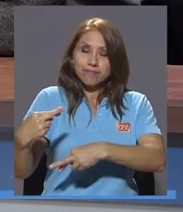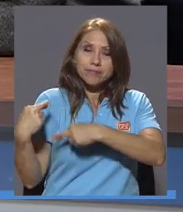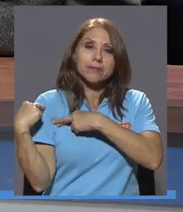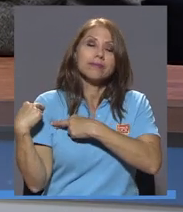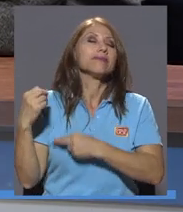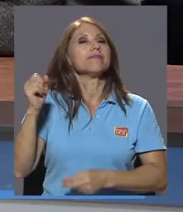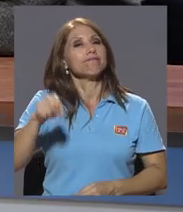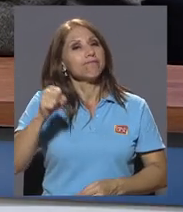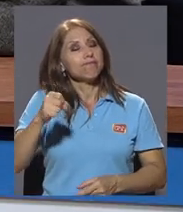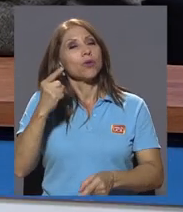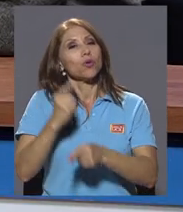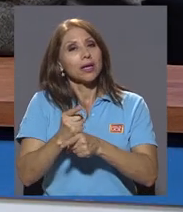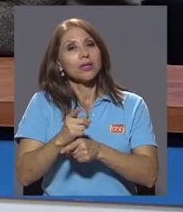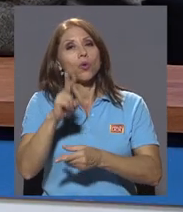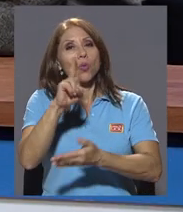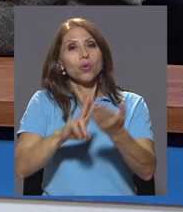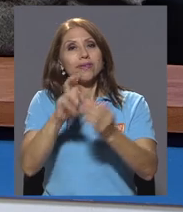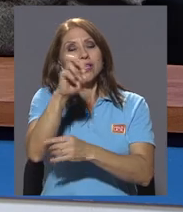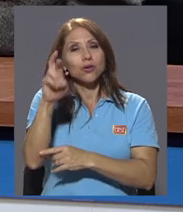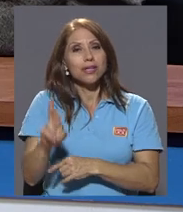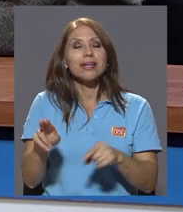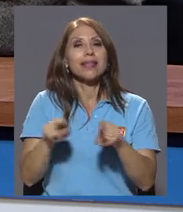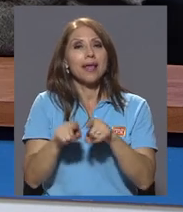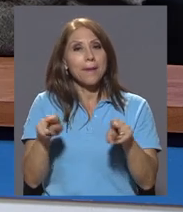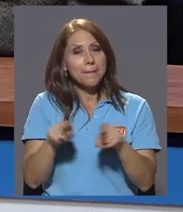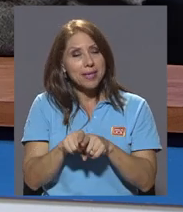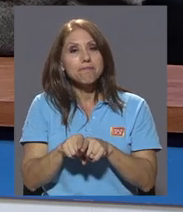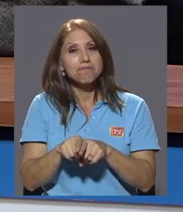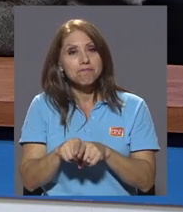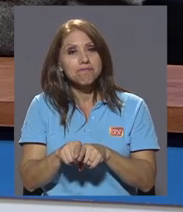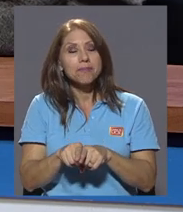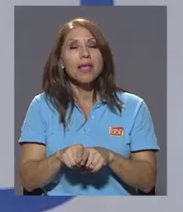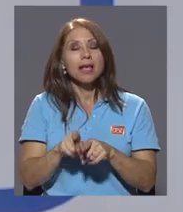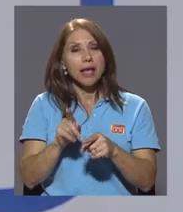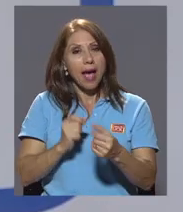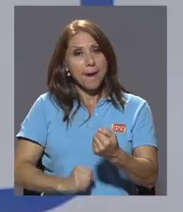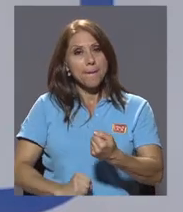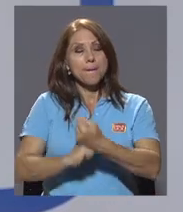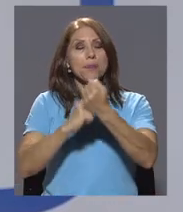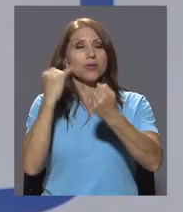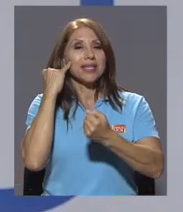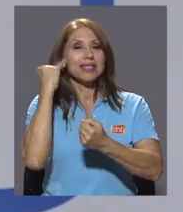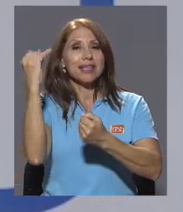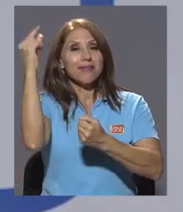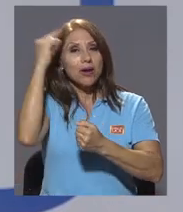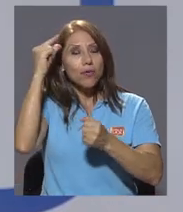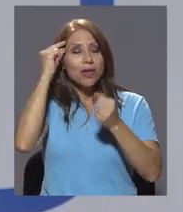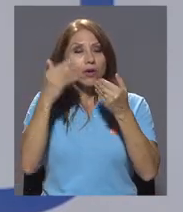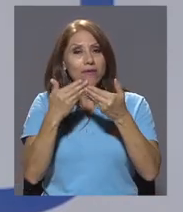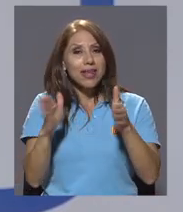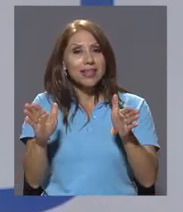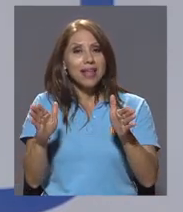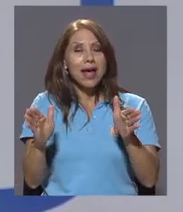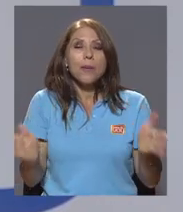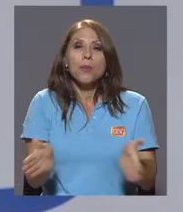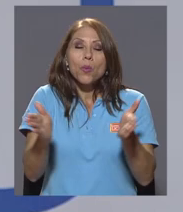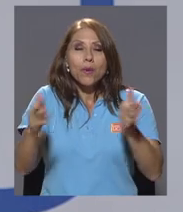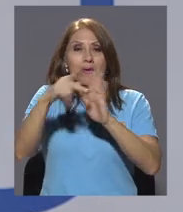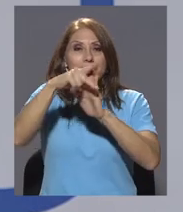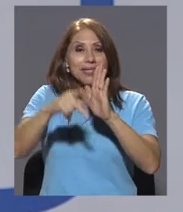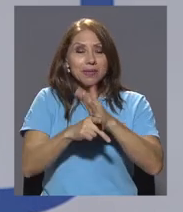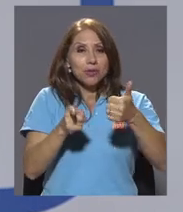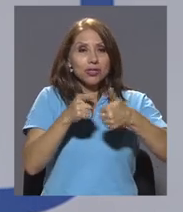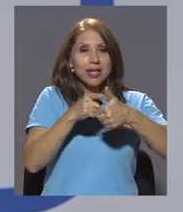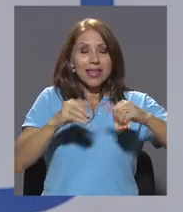suma también a esta está iniciativa de gobierno abierto que promueve los principios de transparencia y rendición de cuentas y